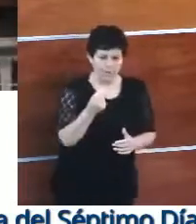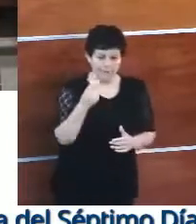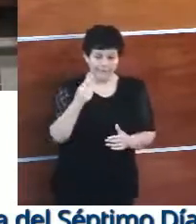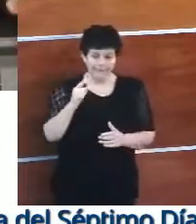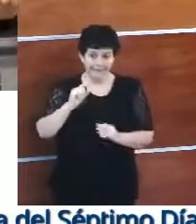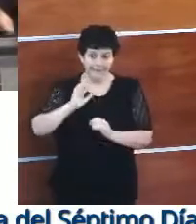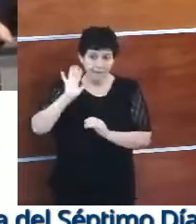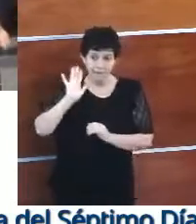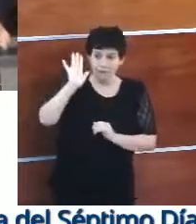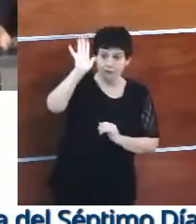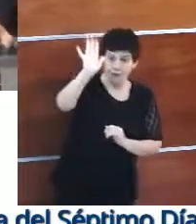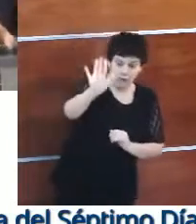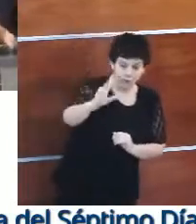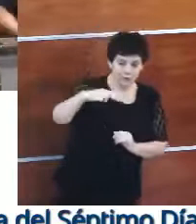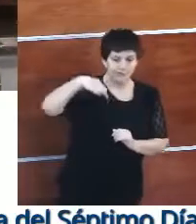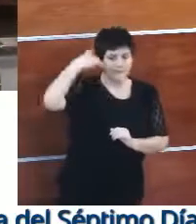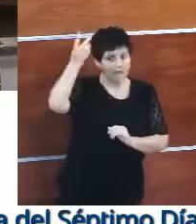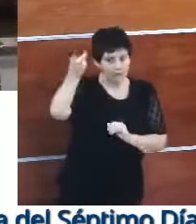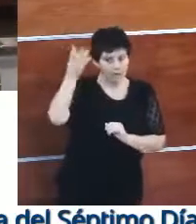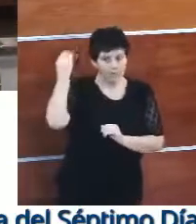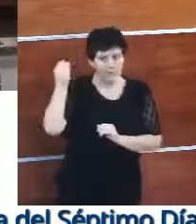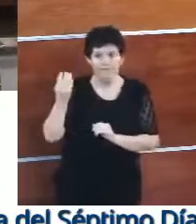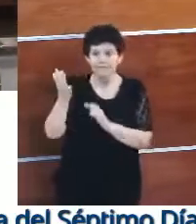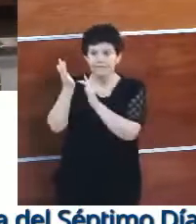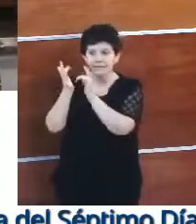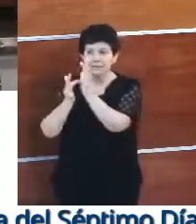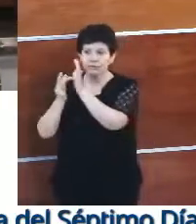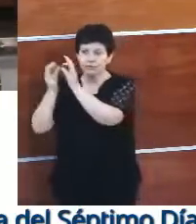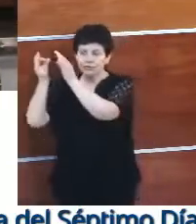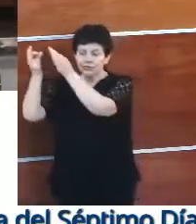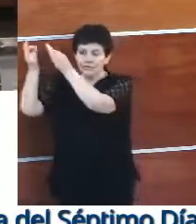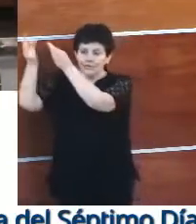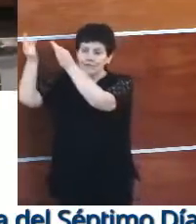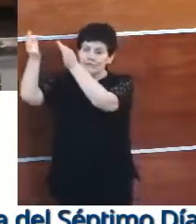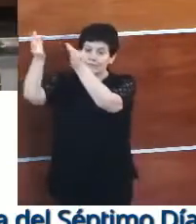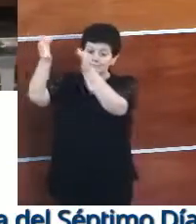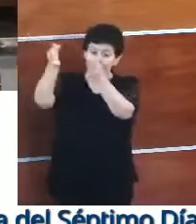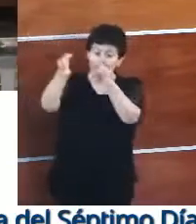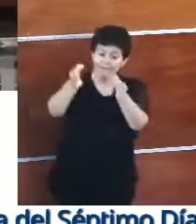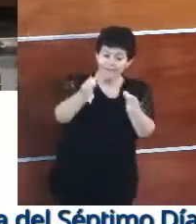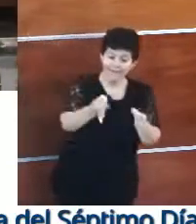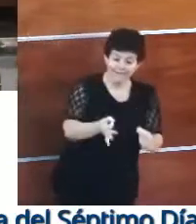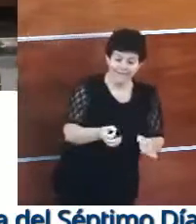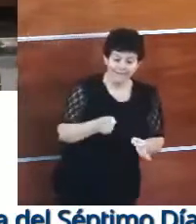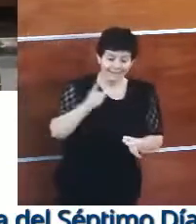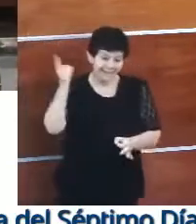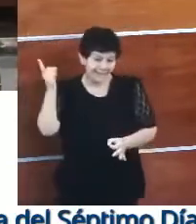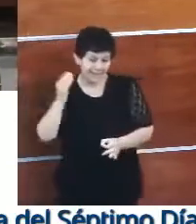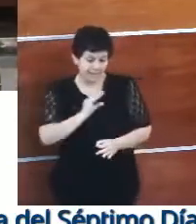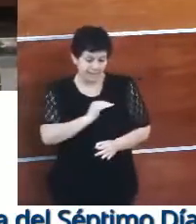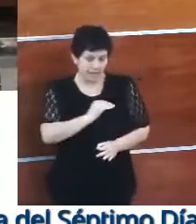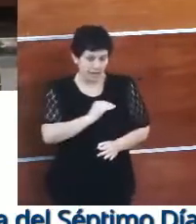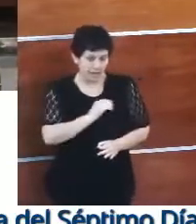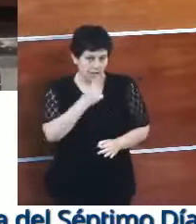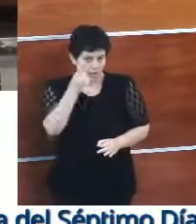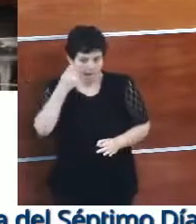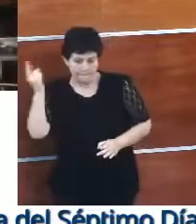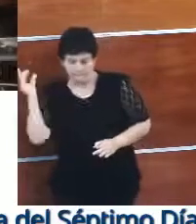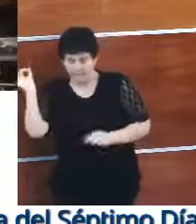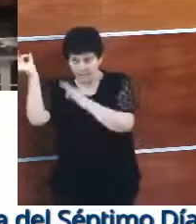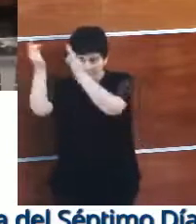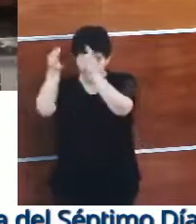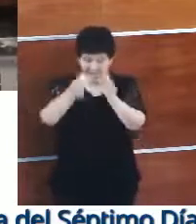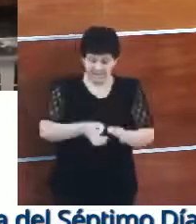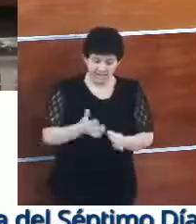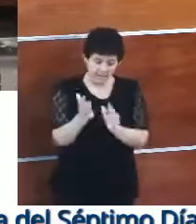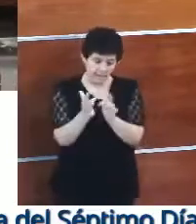el texto, por segunda vez, sin relación al pecado, porque esto ya lo resolvió en la primera venida. Ahora viene,